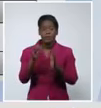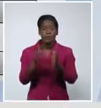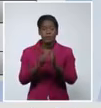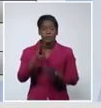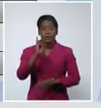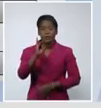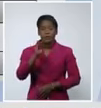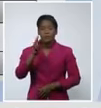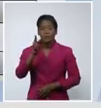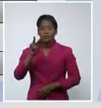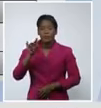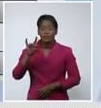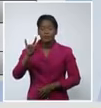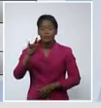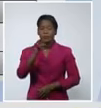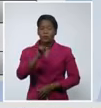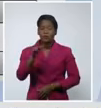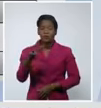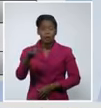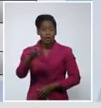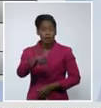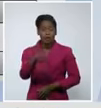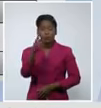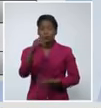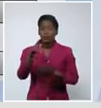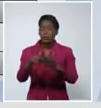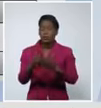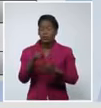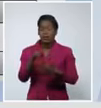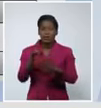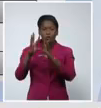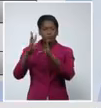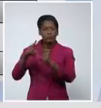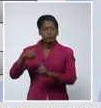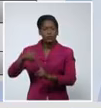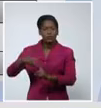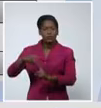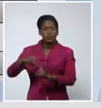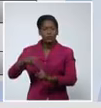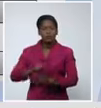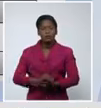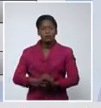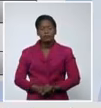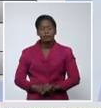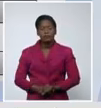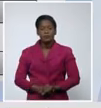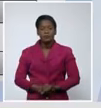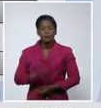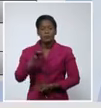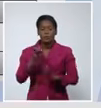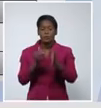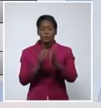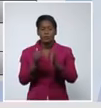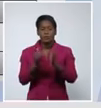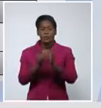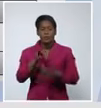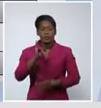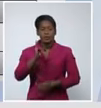6.729 personas ayer, y eso hace que ya la cifra total ascienda a